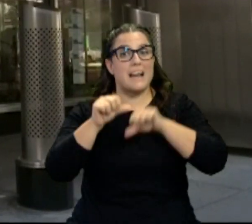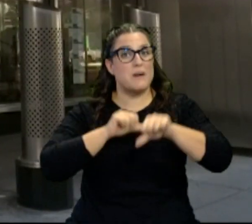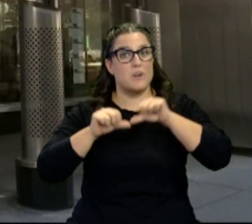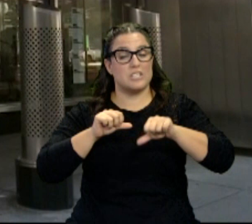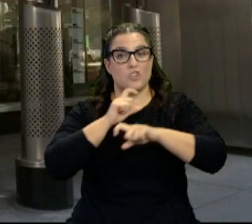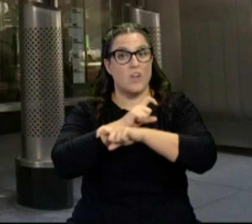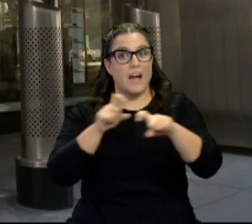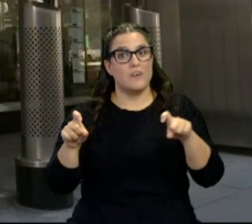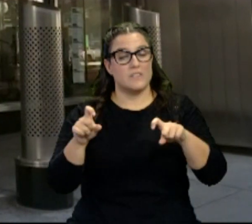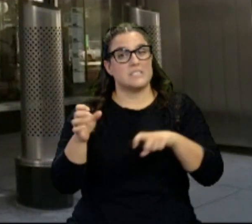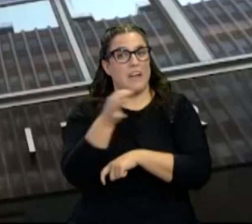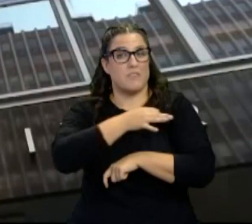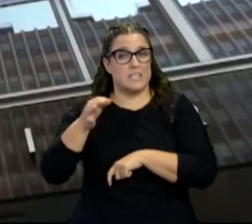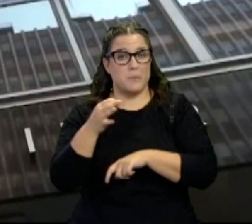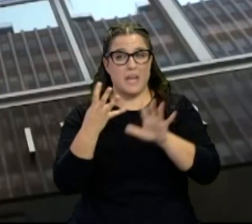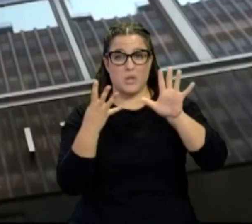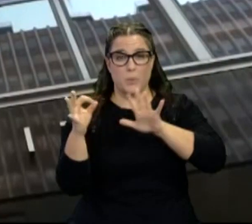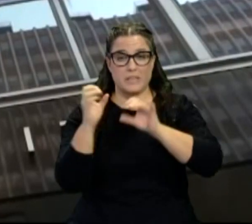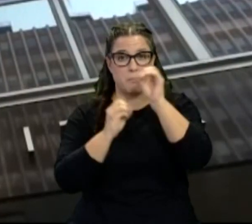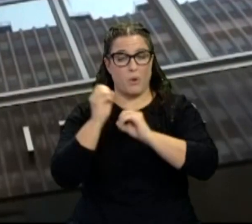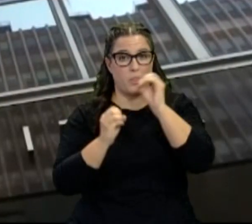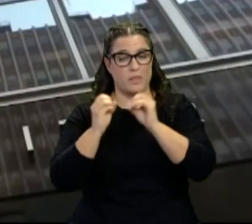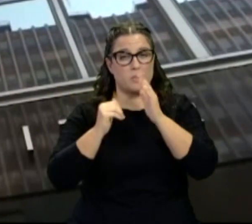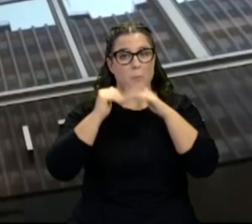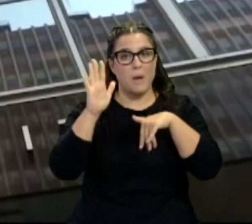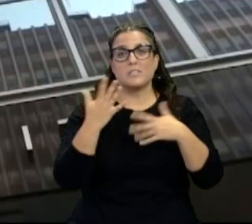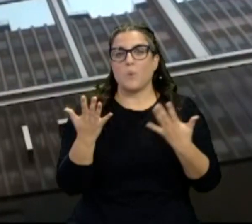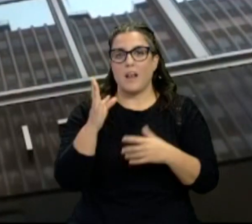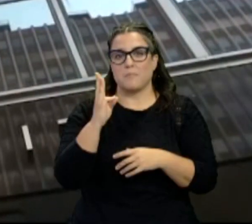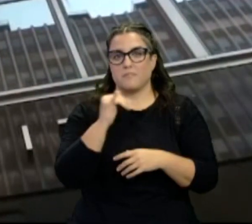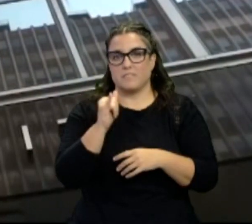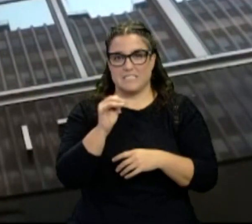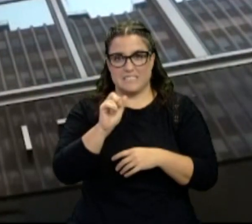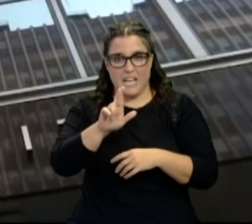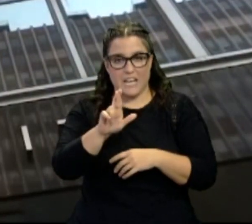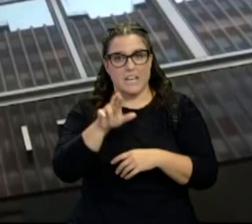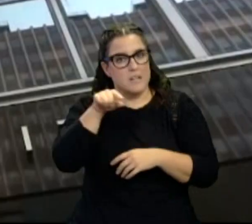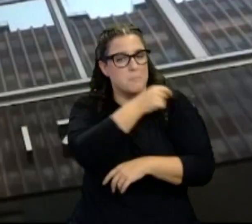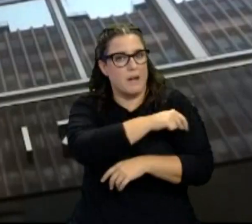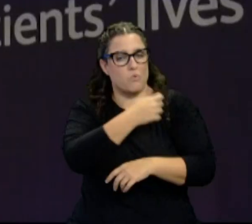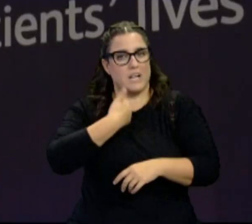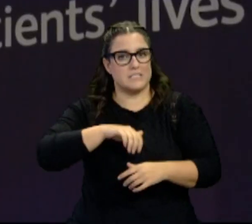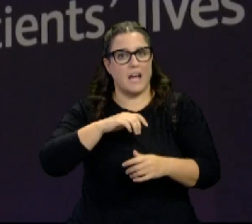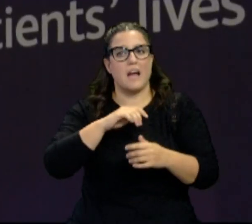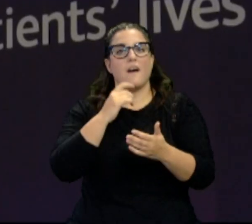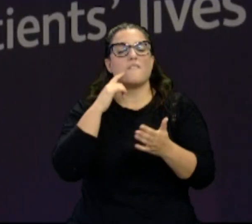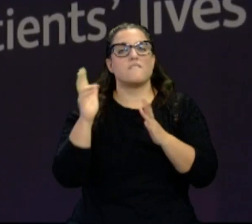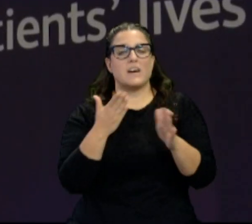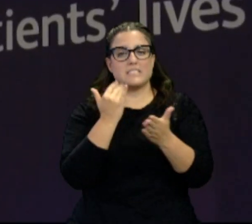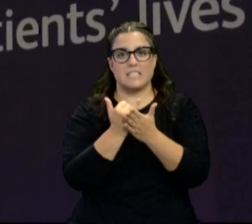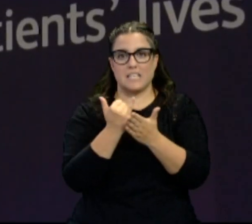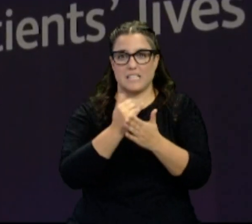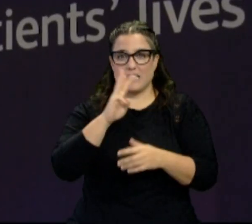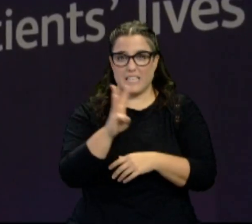en anunciar una efectividad superior al 90% fue la farmacéutica Pfizer. Su vacuna ha concluido la fase 3 de ensayos clínicos